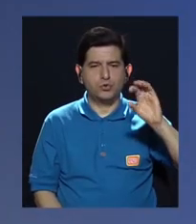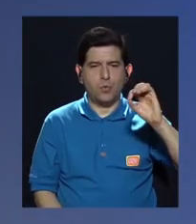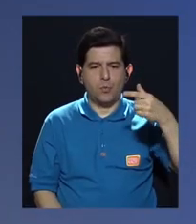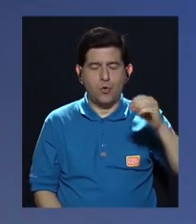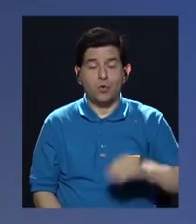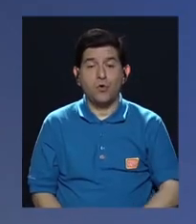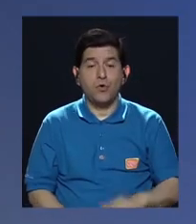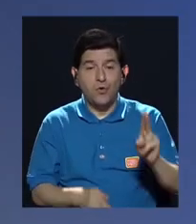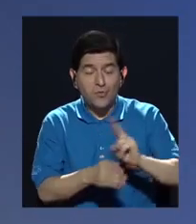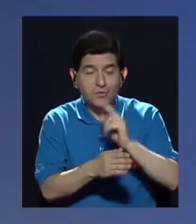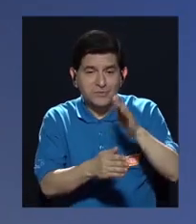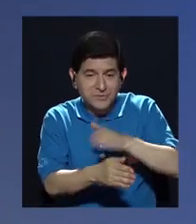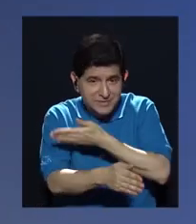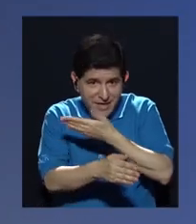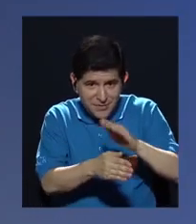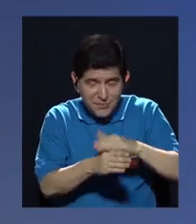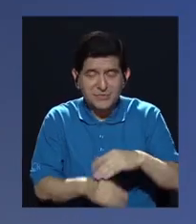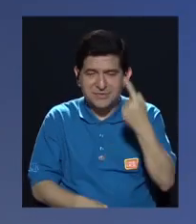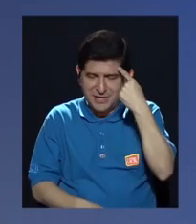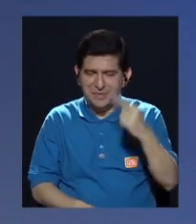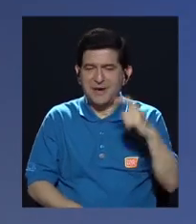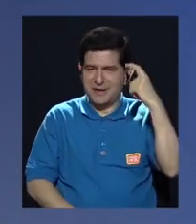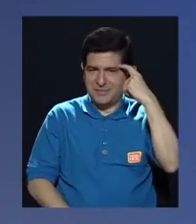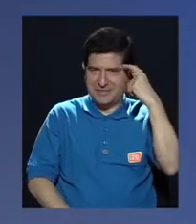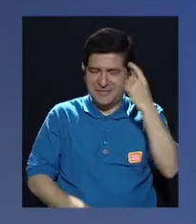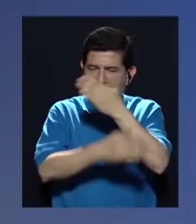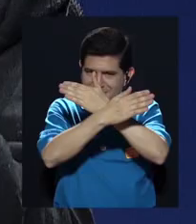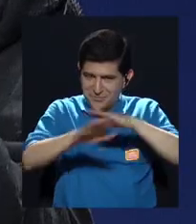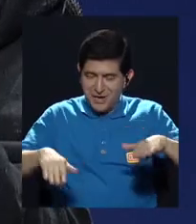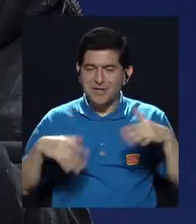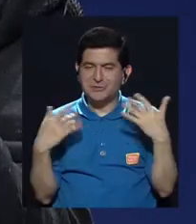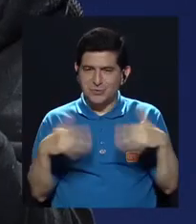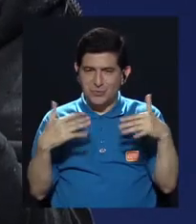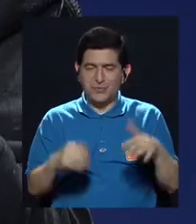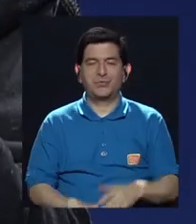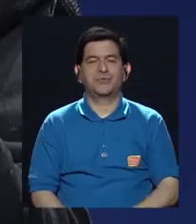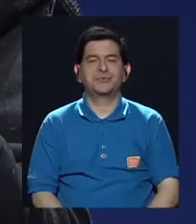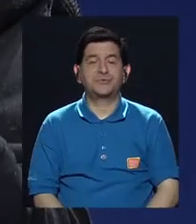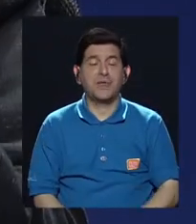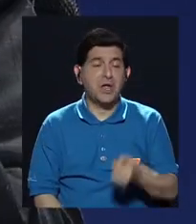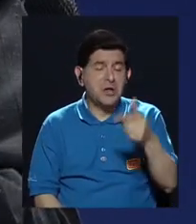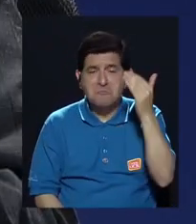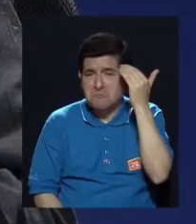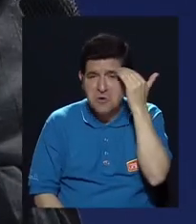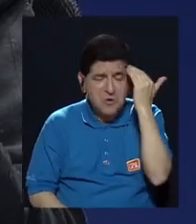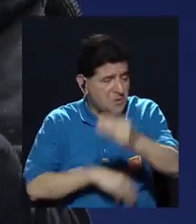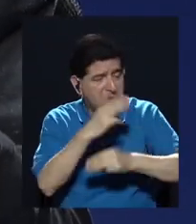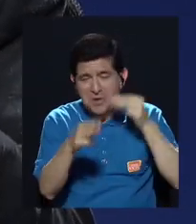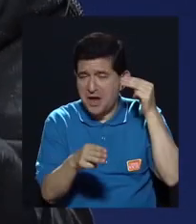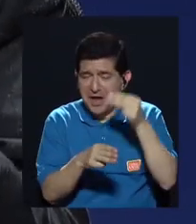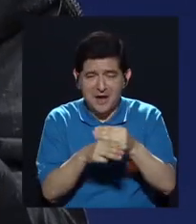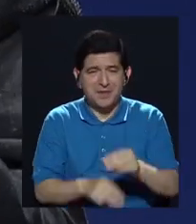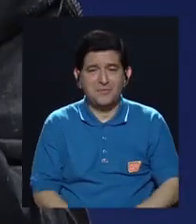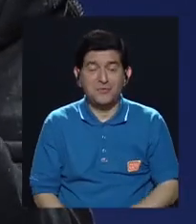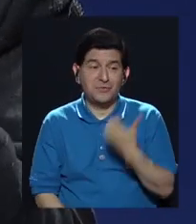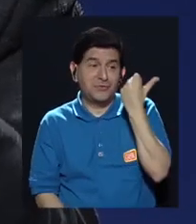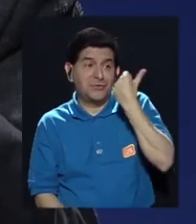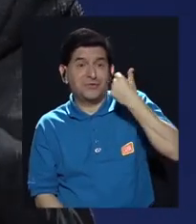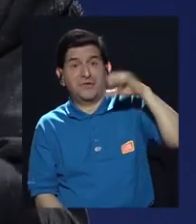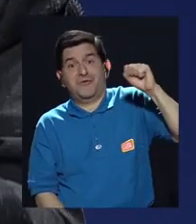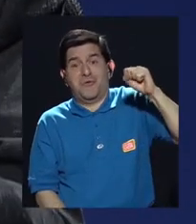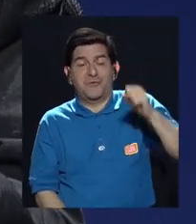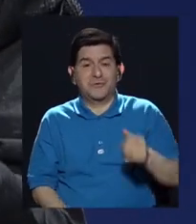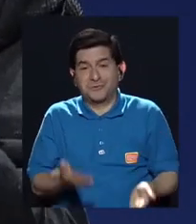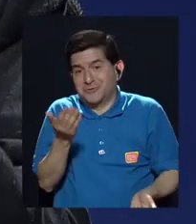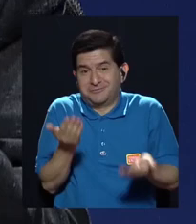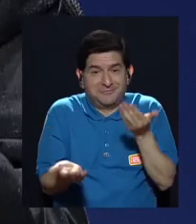una partitura que iba a hablar sobre la paz. ¡Guau! Y es muy poco conocido en el mundo, yo creo,